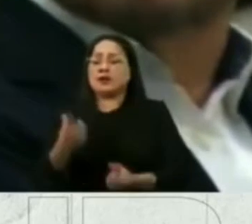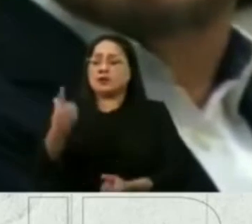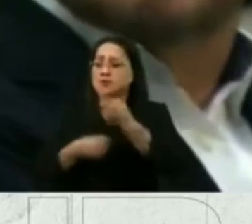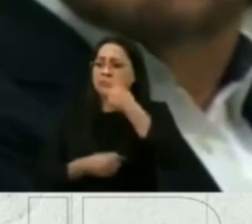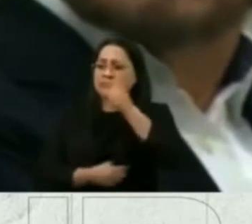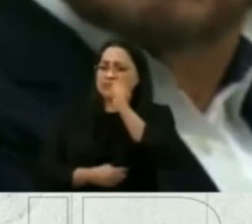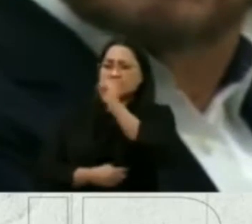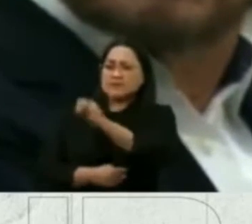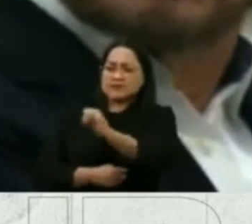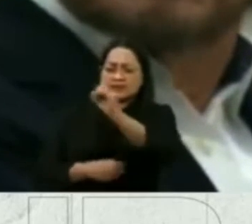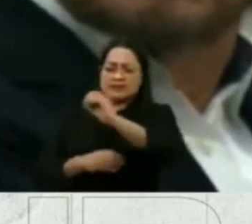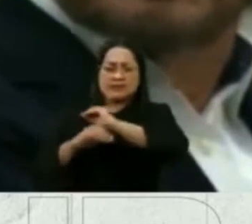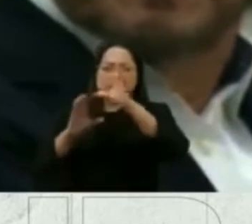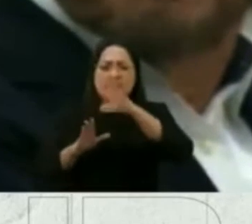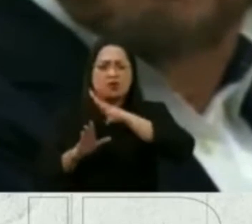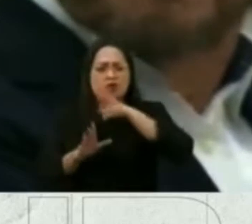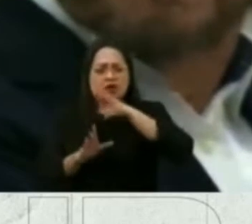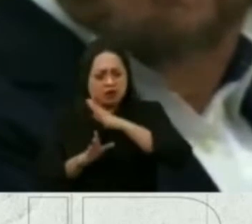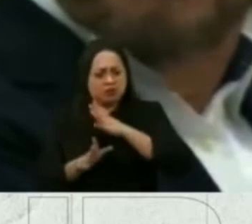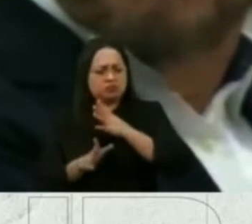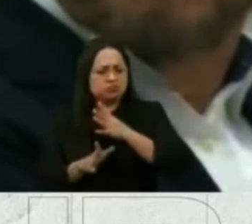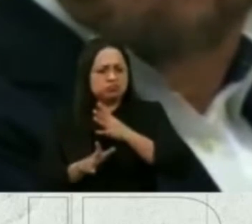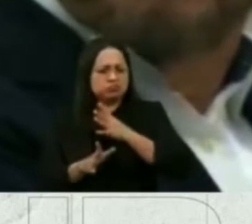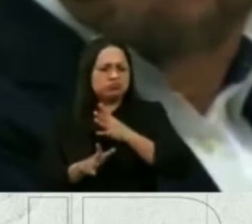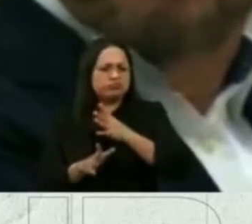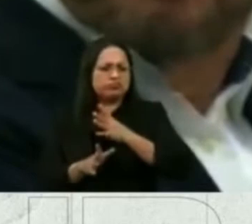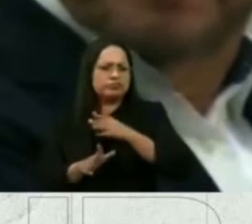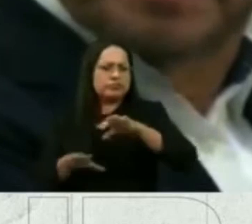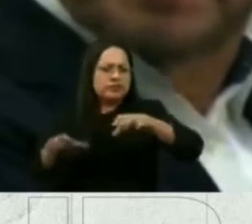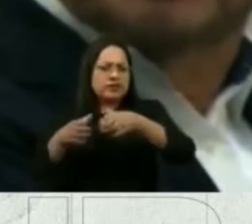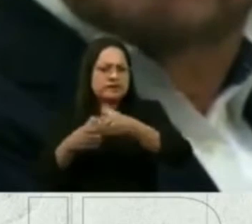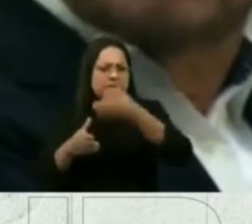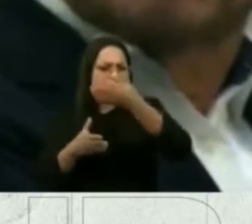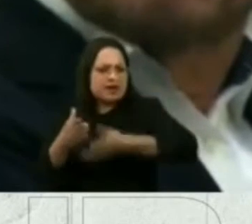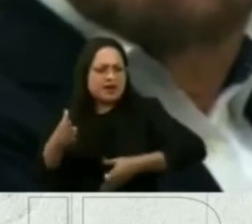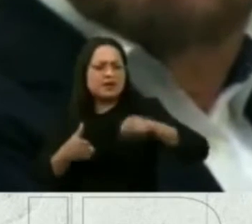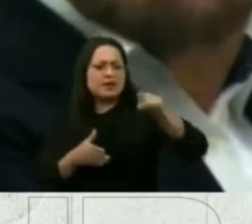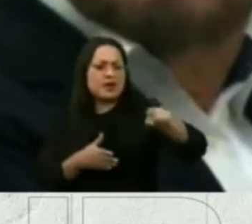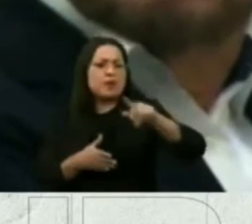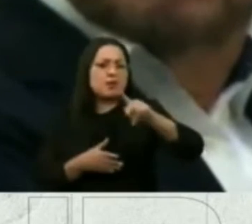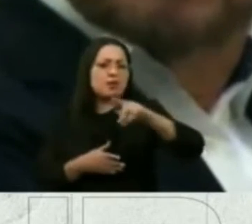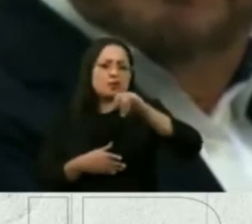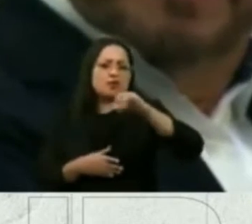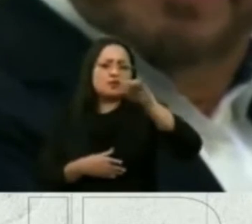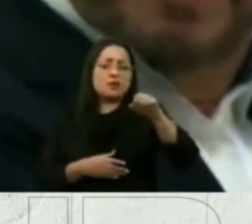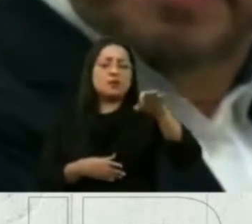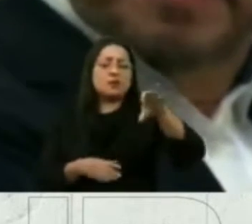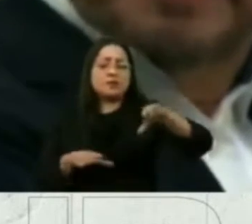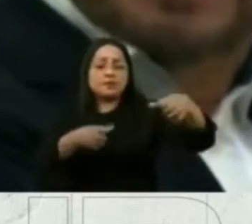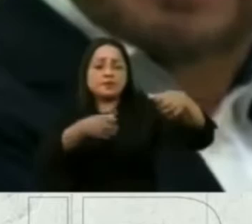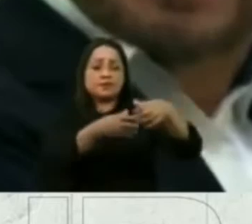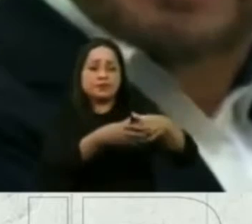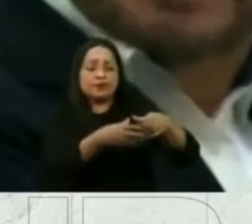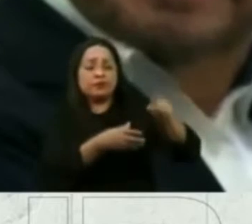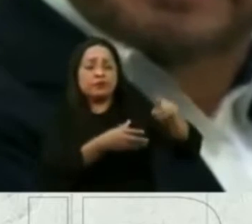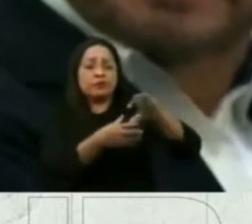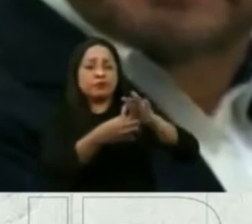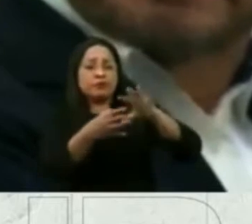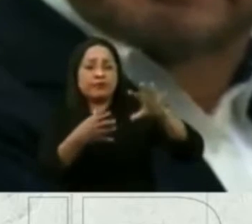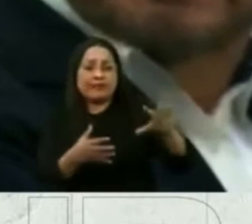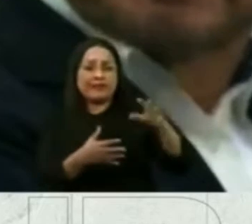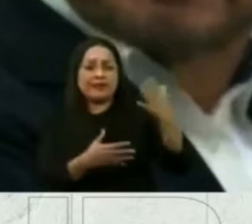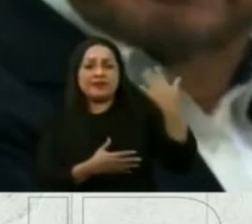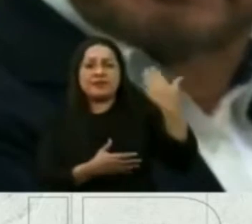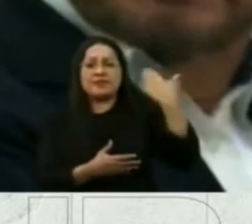suman en sus análisis la crítica a este poder que a los pocos años de su integración más independiente o autónoma, me refiero a